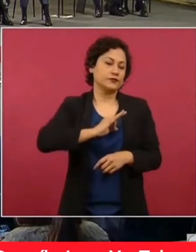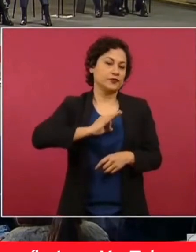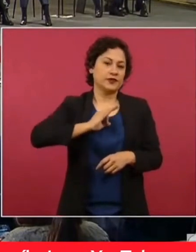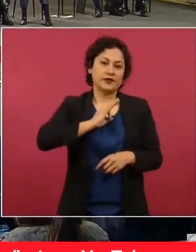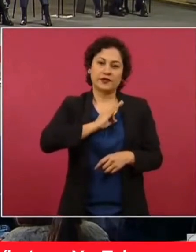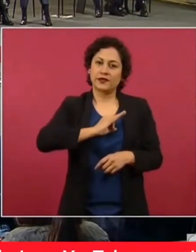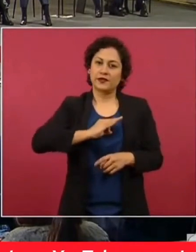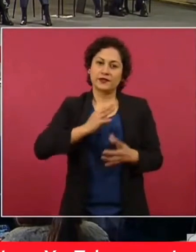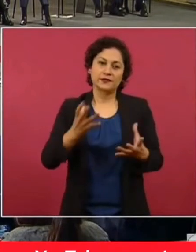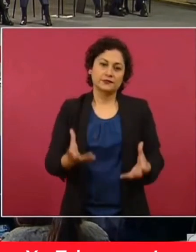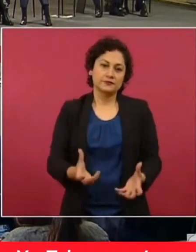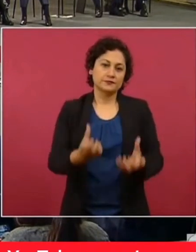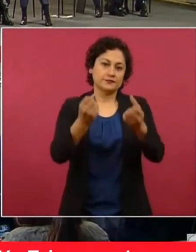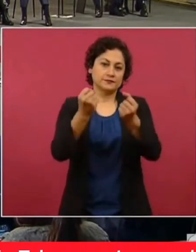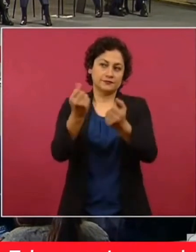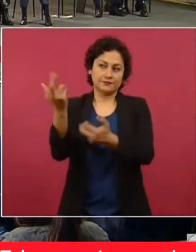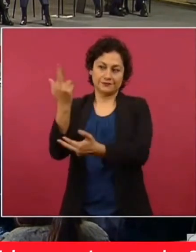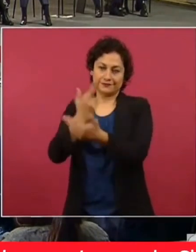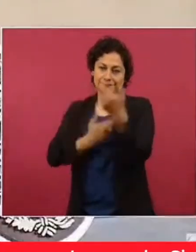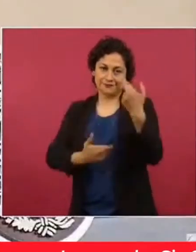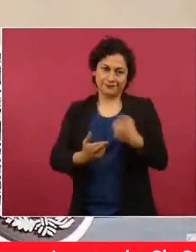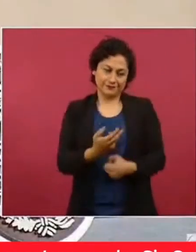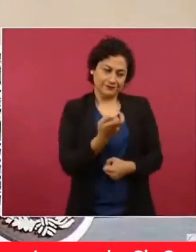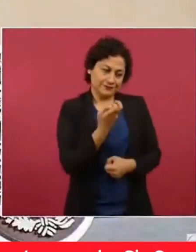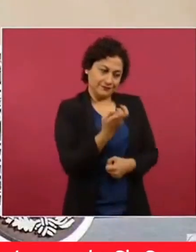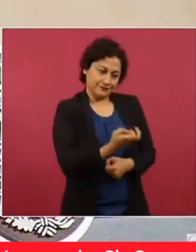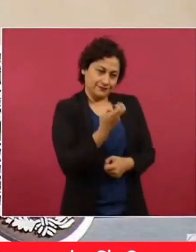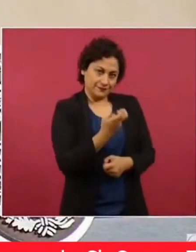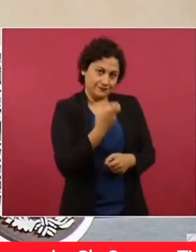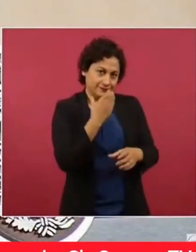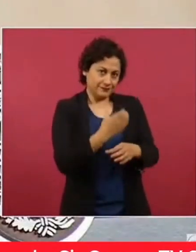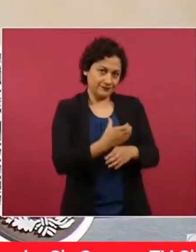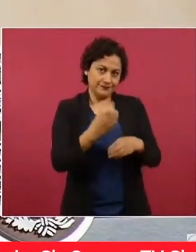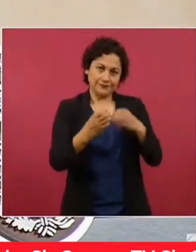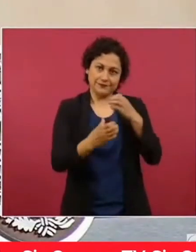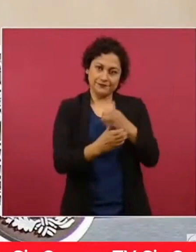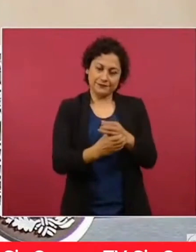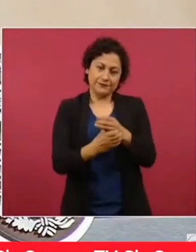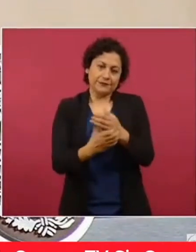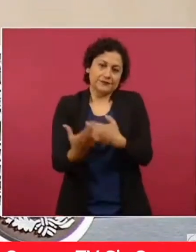hermosas que nos dan ahora, con su repatriación, sentido de